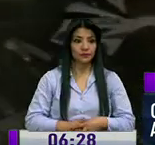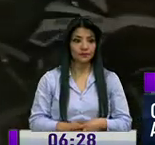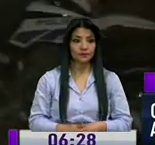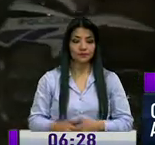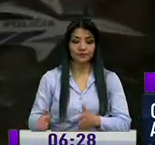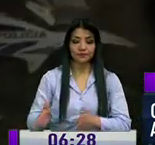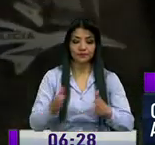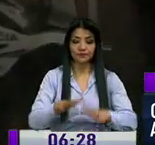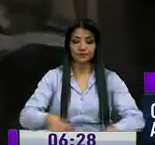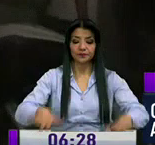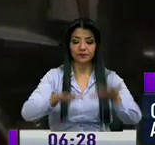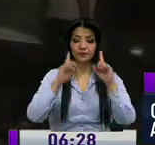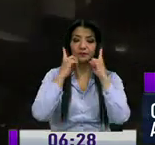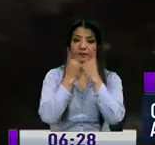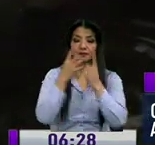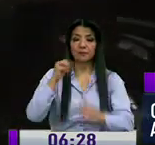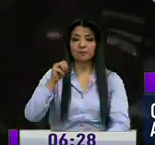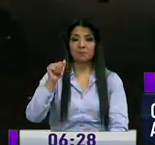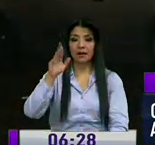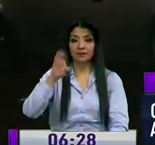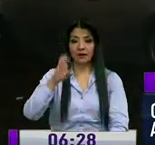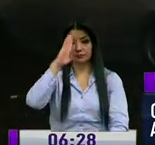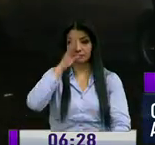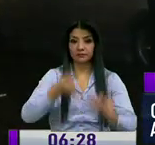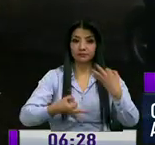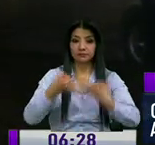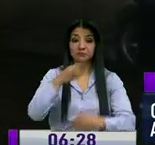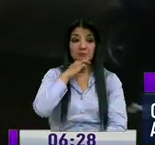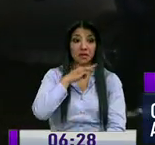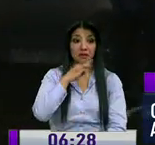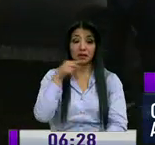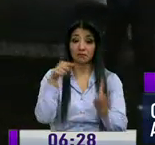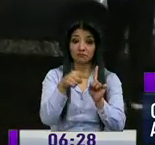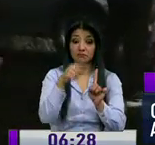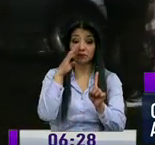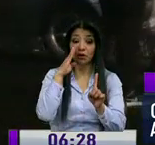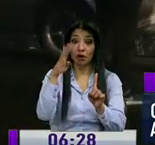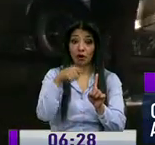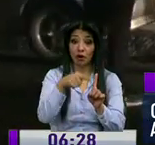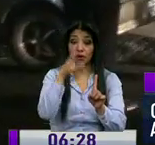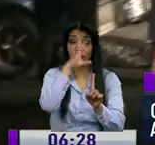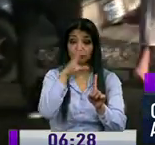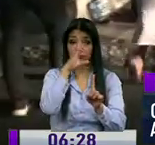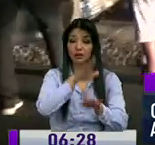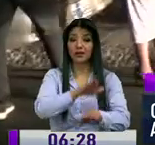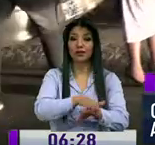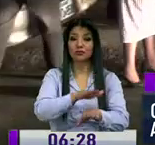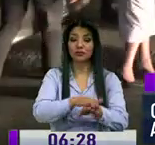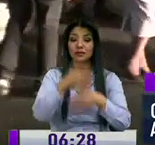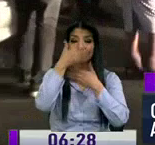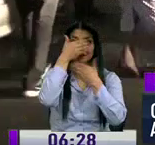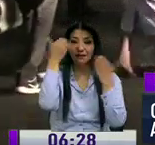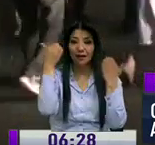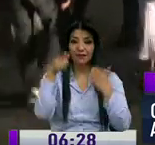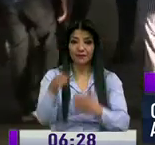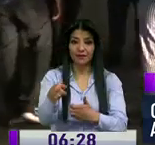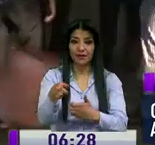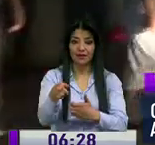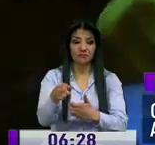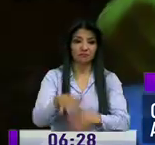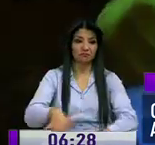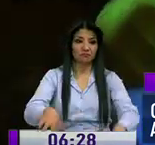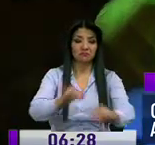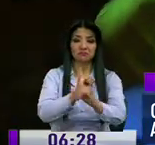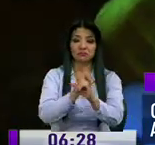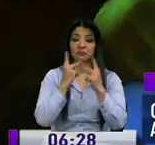Santa Marta, la Policía Judicial de Manta logró capturar a un hombre requerido por la justicia por el presunto delito de estafa en una institución pública. En